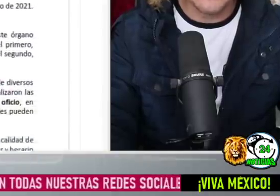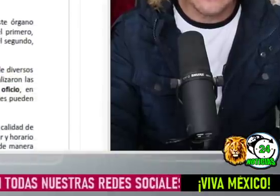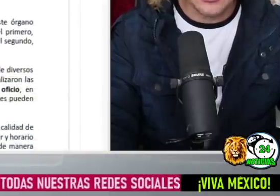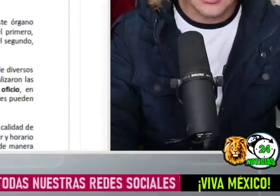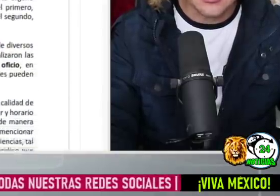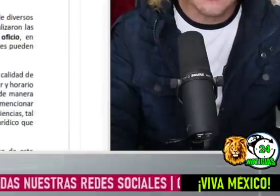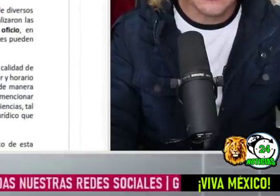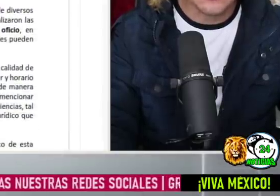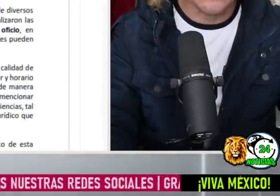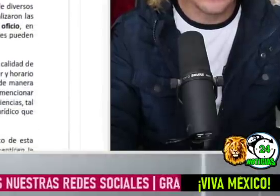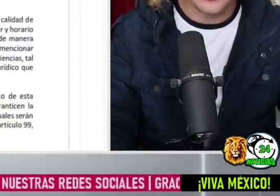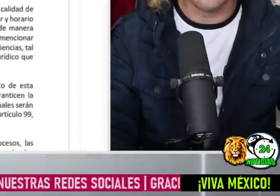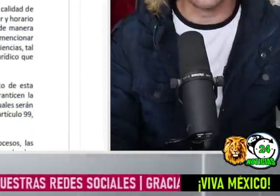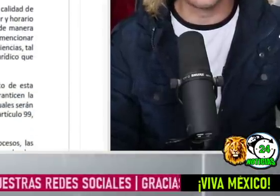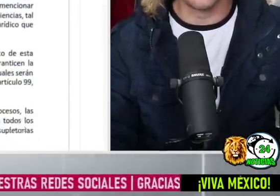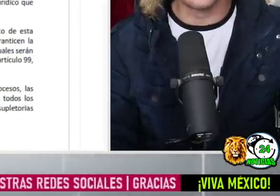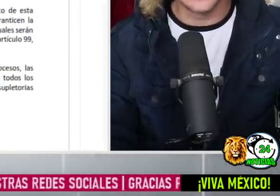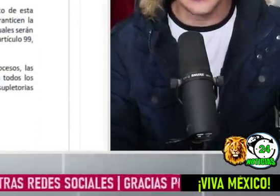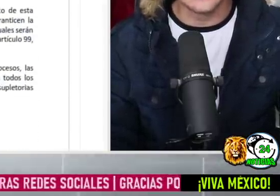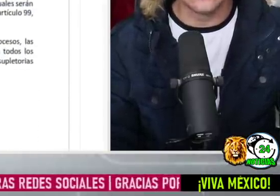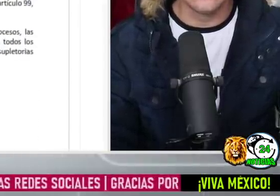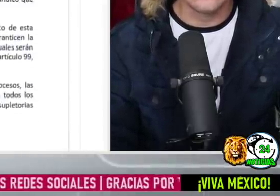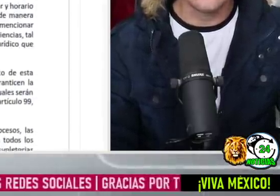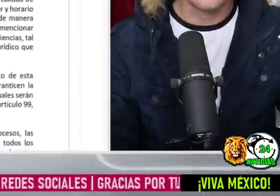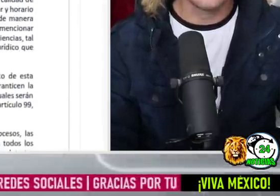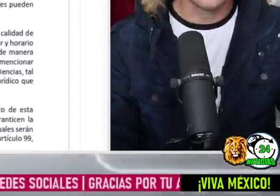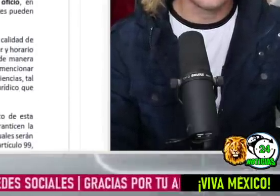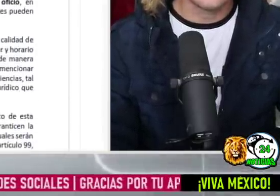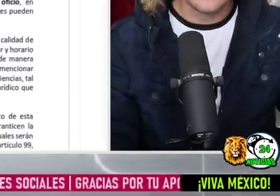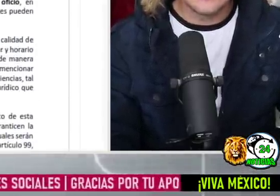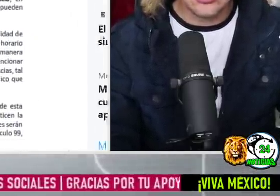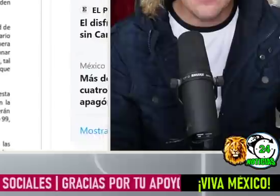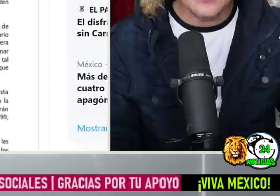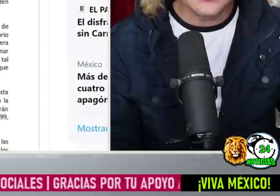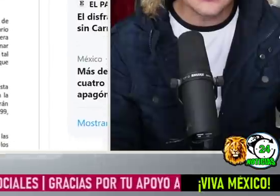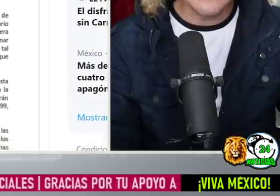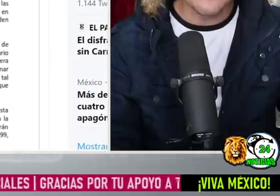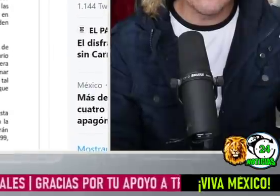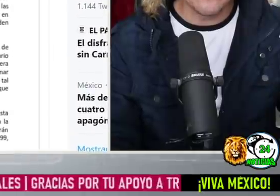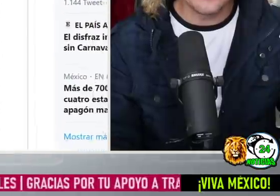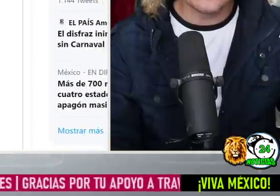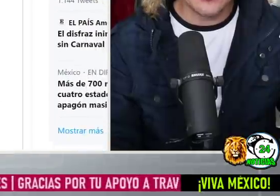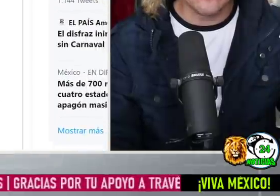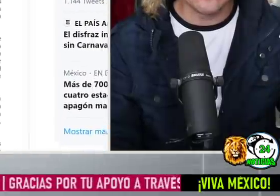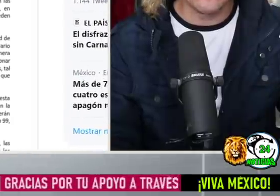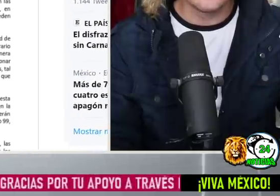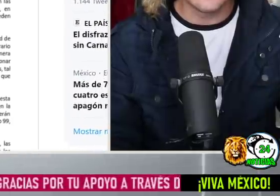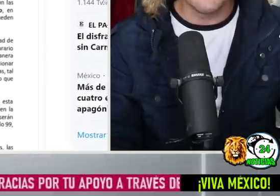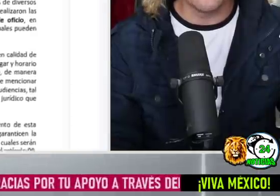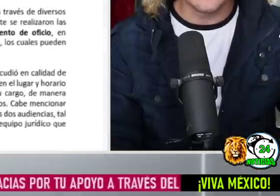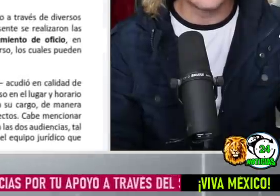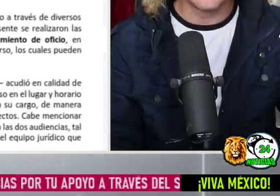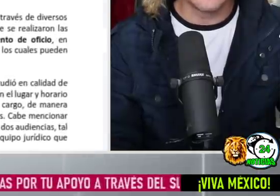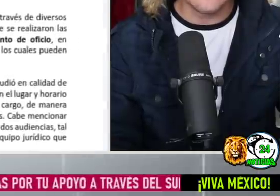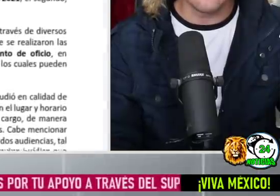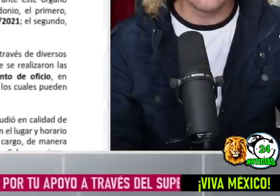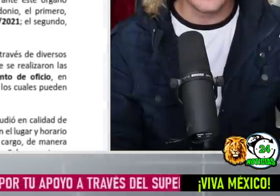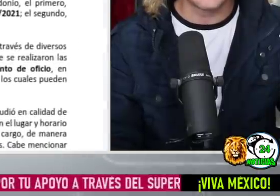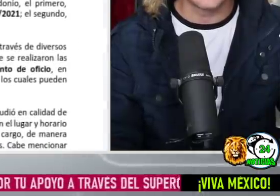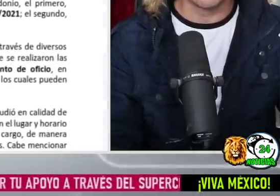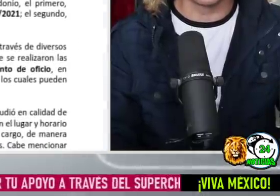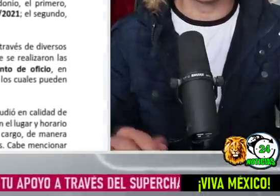lo están viendo aquí, comunicados sobre todo este caso. Y hoy el presidente Andrés Manuel López Obrador lo estaban